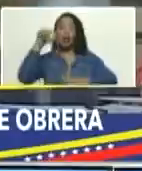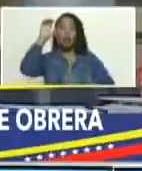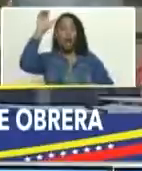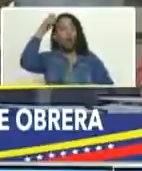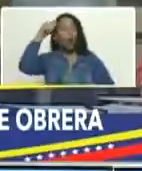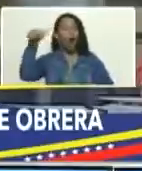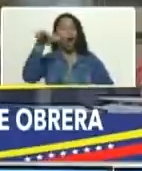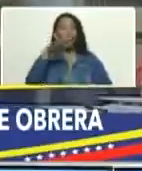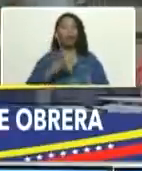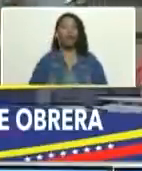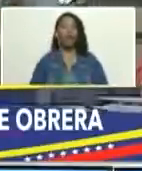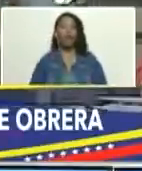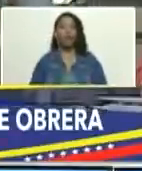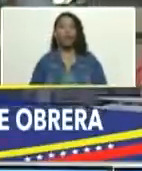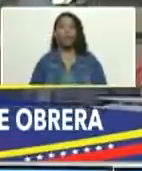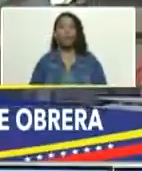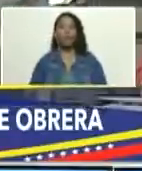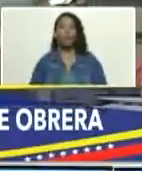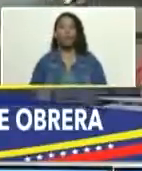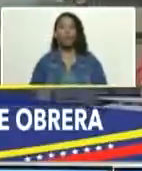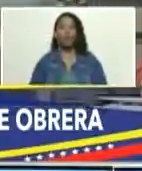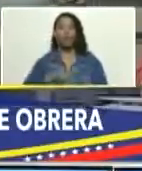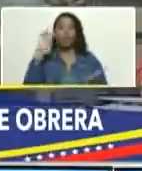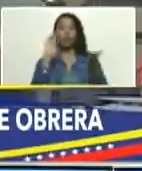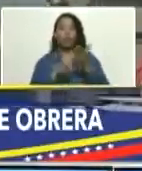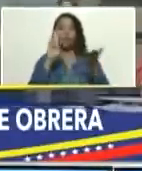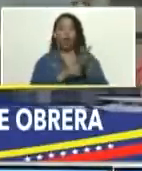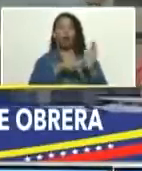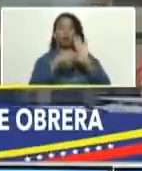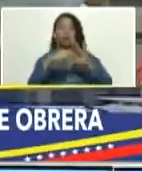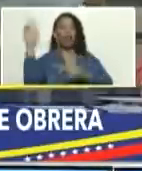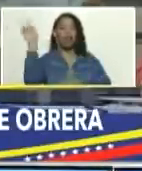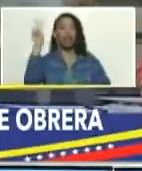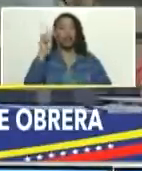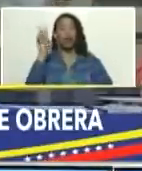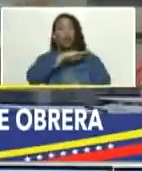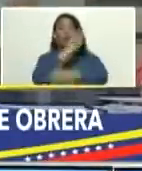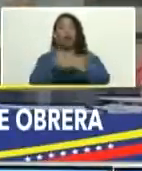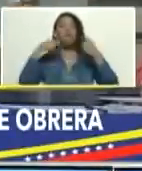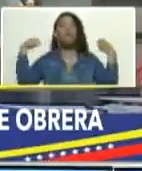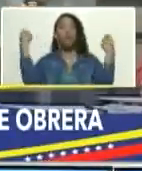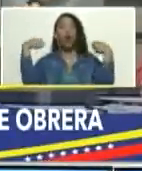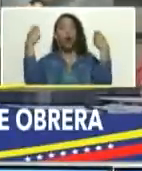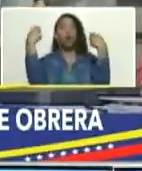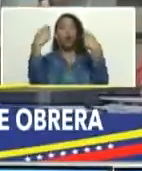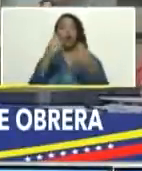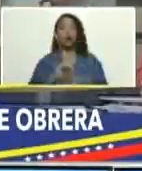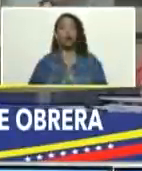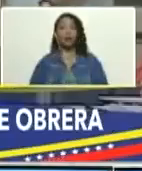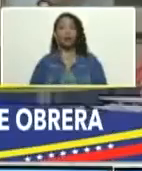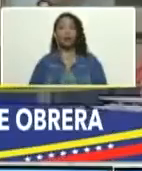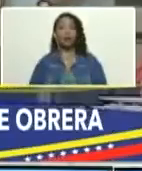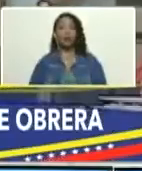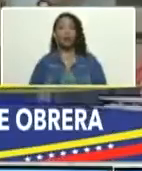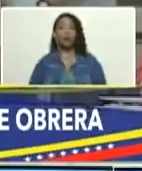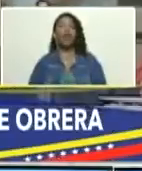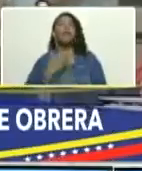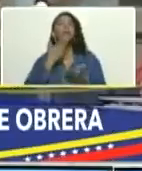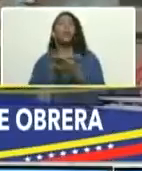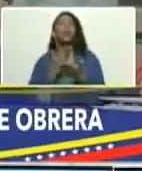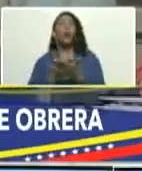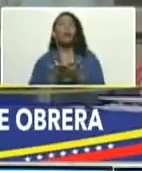pueblo, del verdadero poder de Venezuela, que es el poder popular, la propuesta